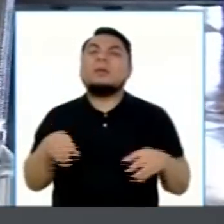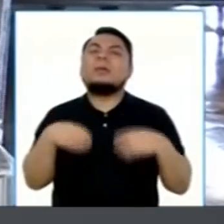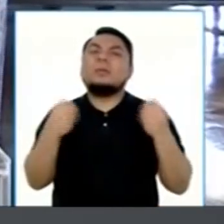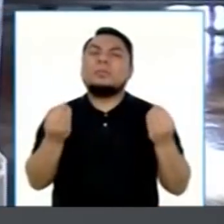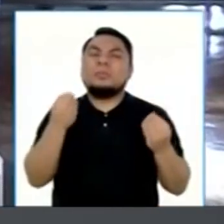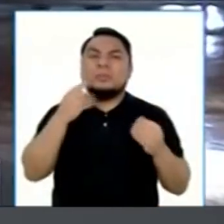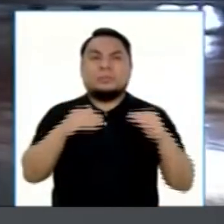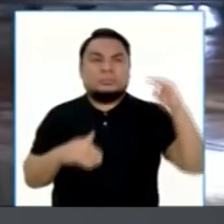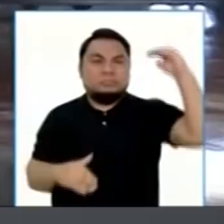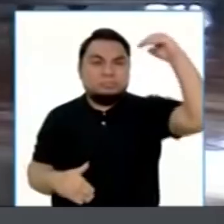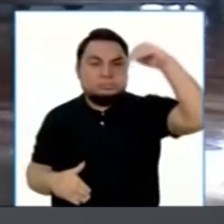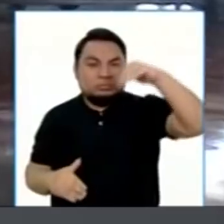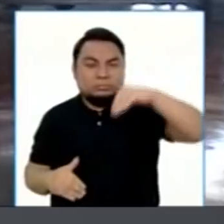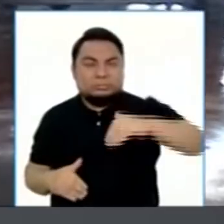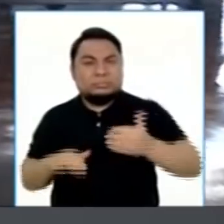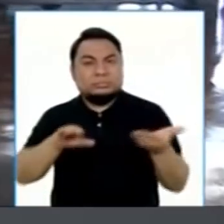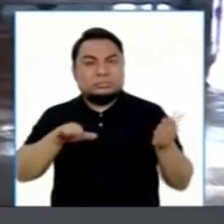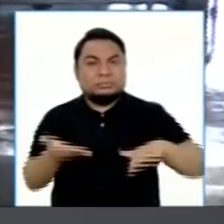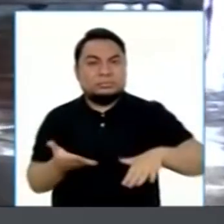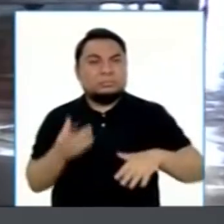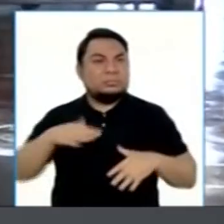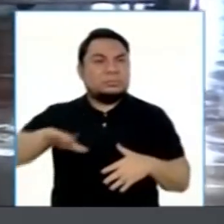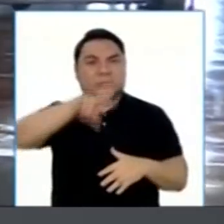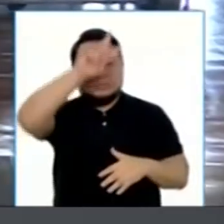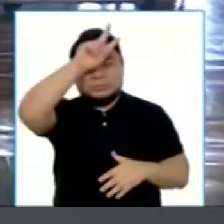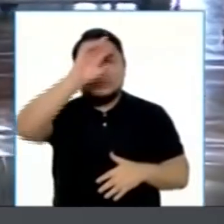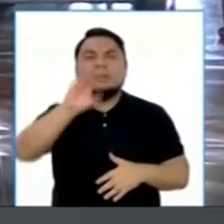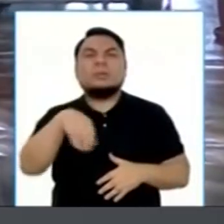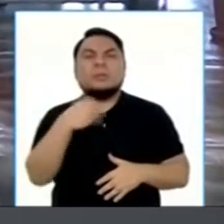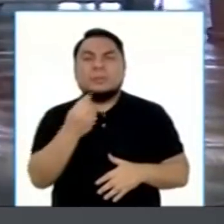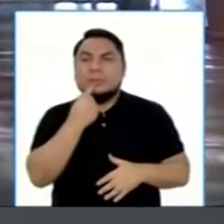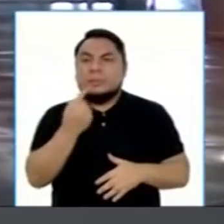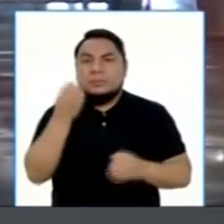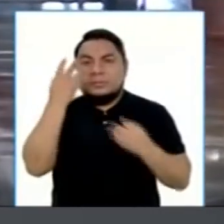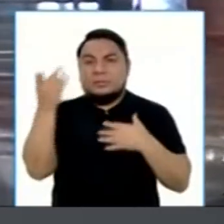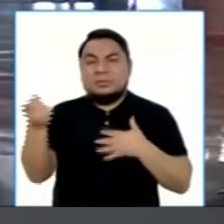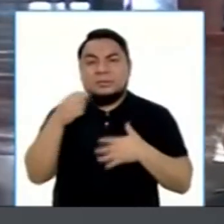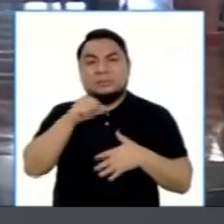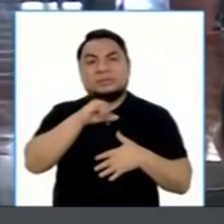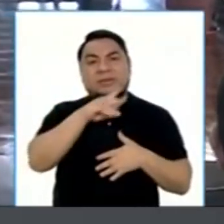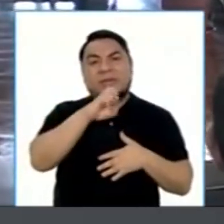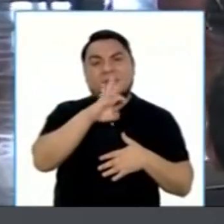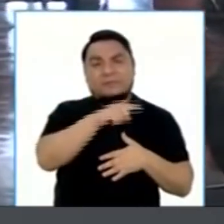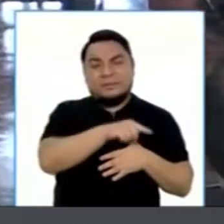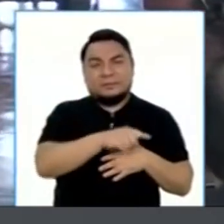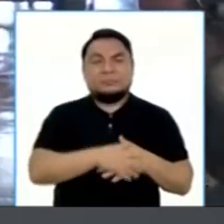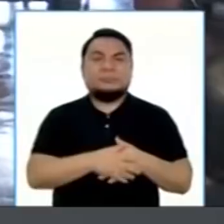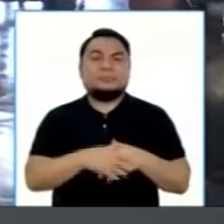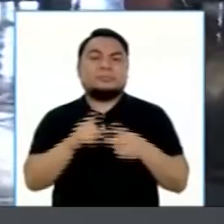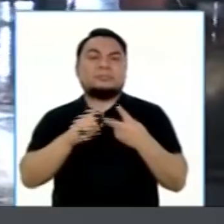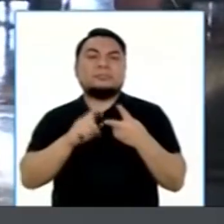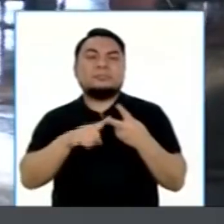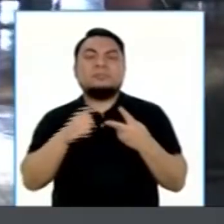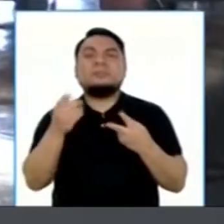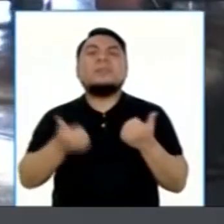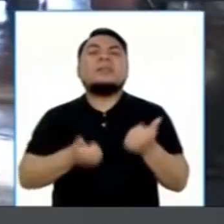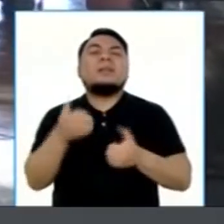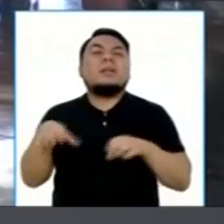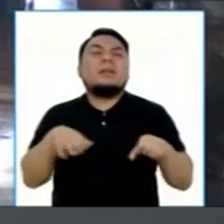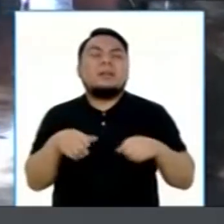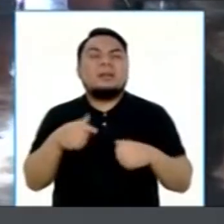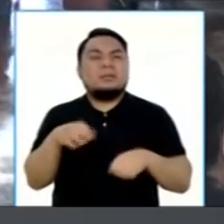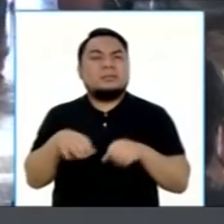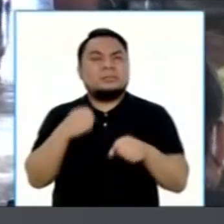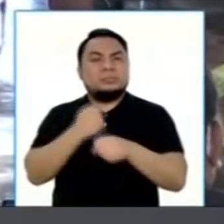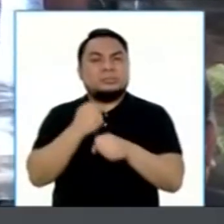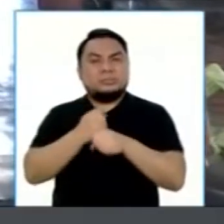porqué de la disminución en la mortalidad a nivel nacional según datos del SINADEF? ¿Qué medidas se plantearán en